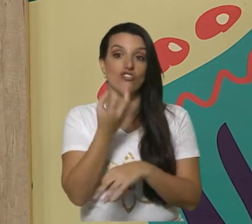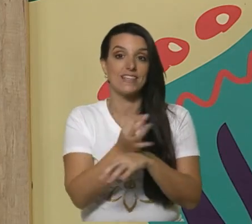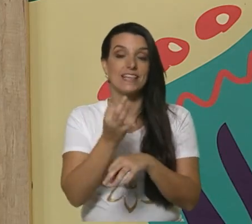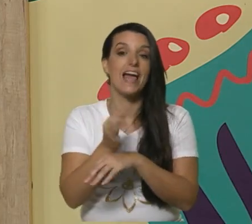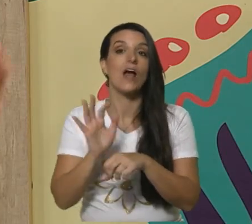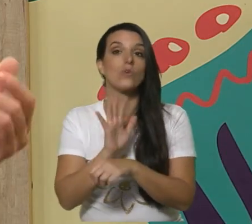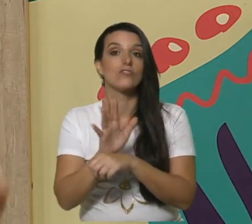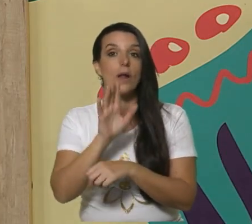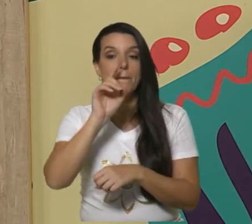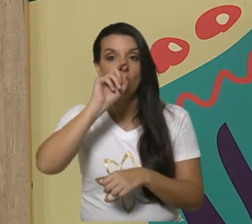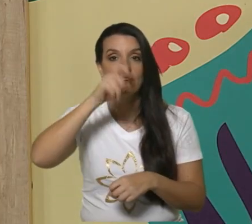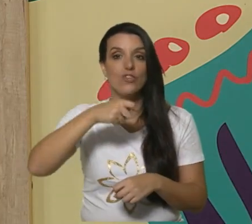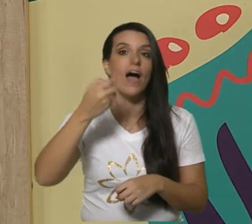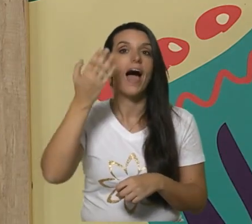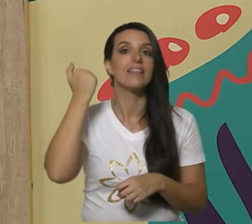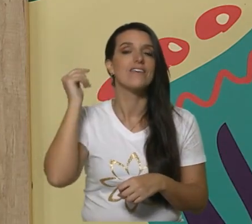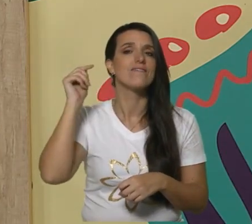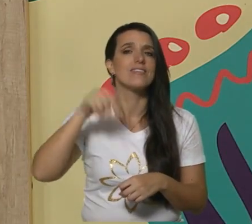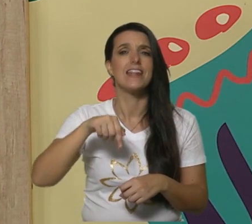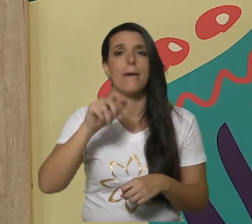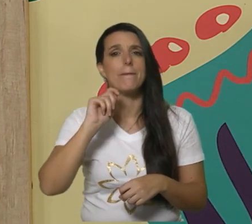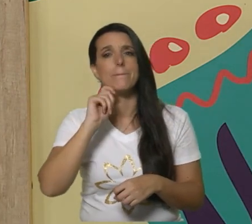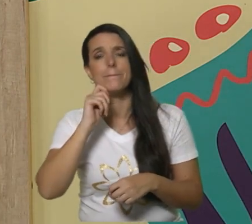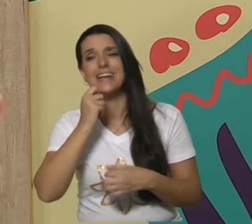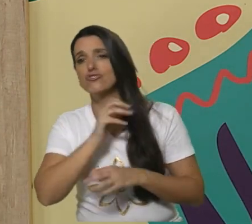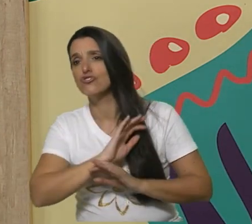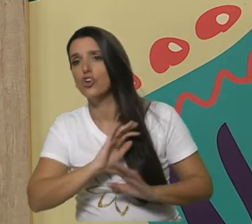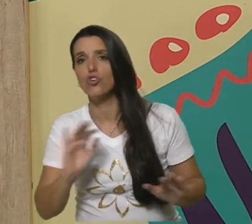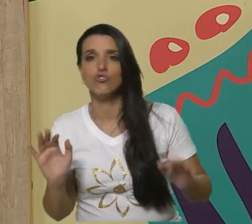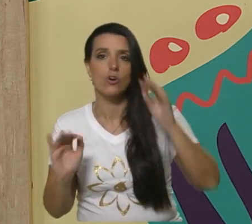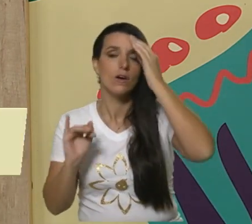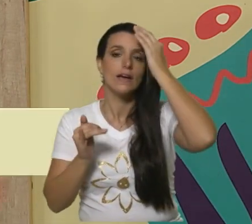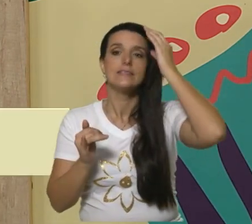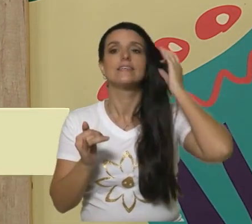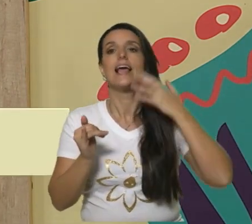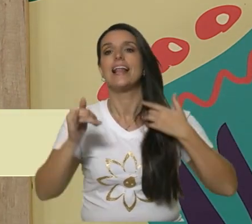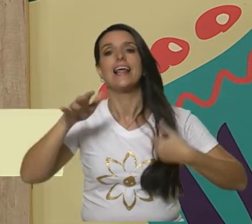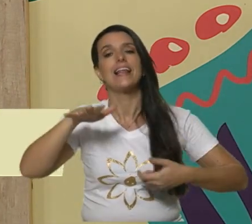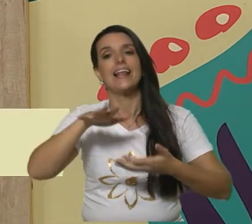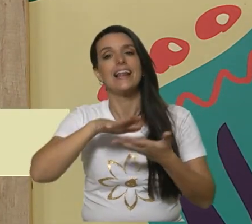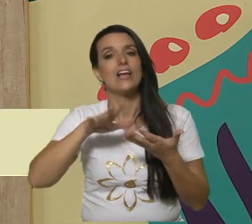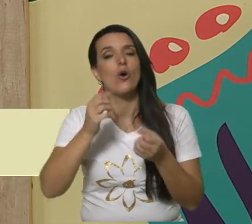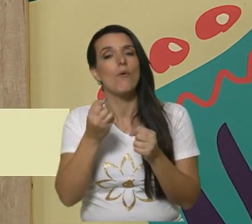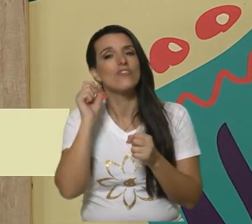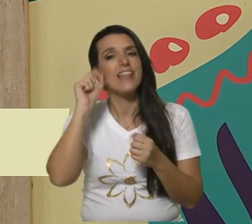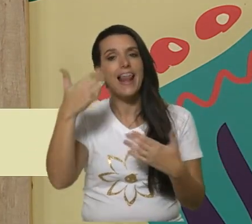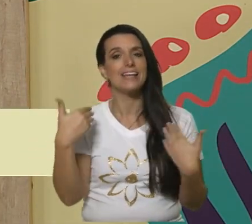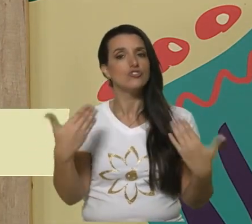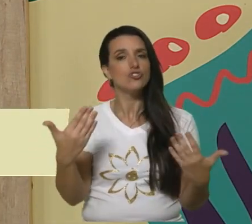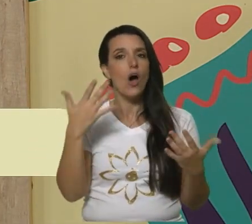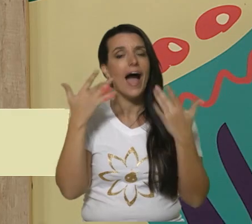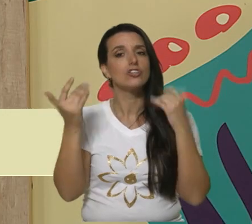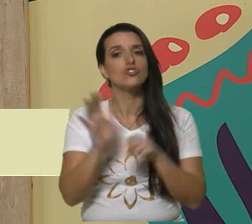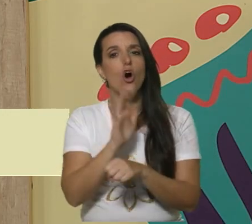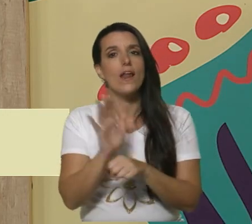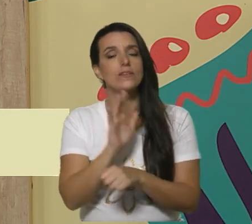a Montevideo el mes pasado vine di uno me pareció encantador el el el el clima que me encontré el talento de los de los actores